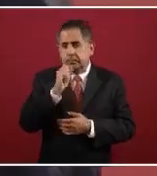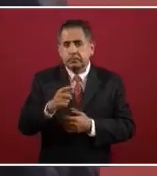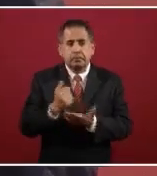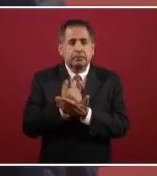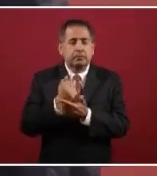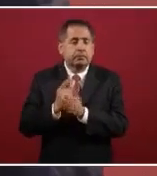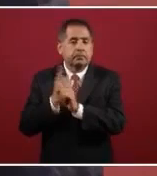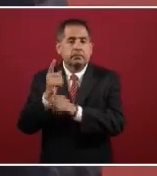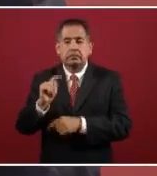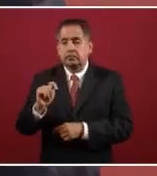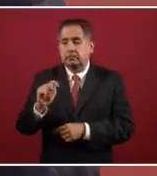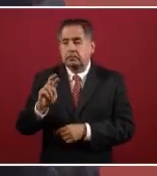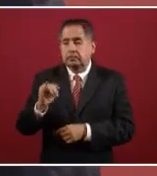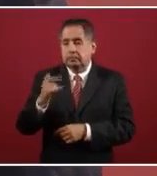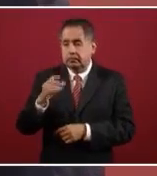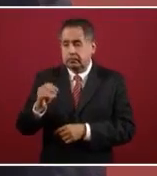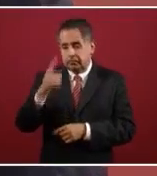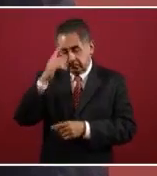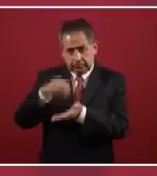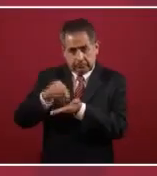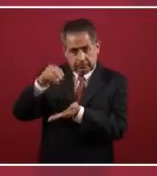trigo harinero,